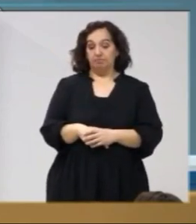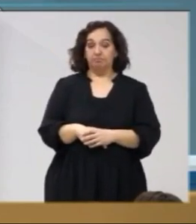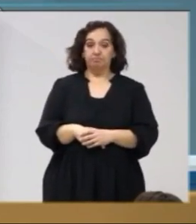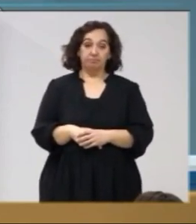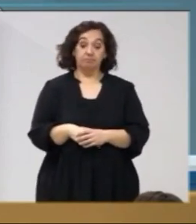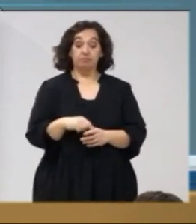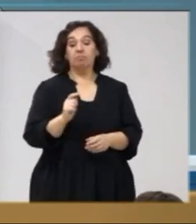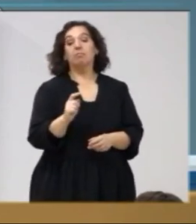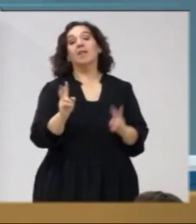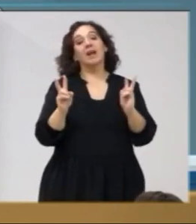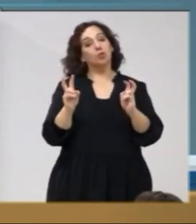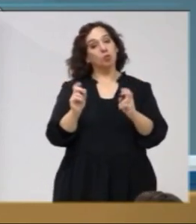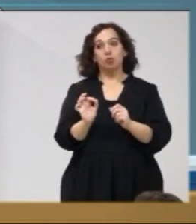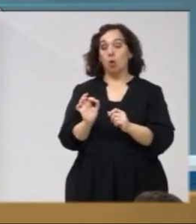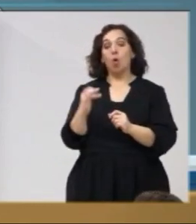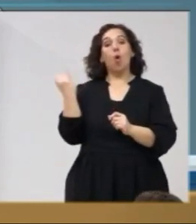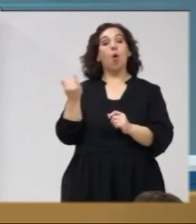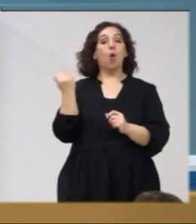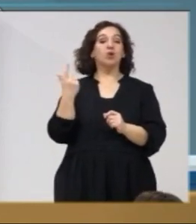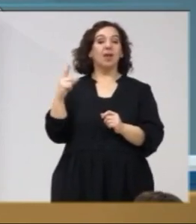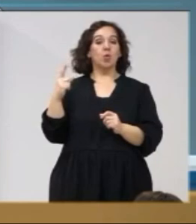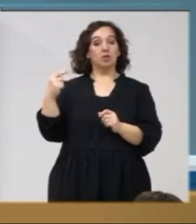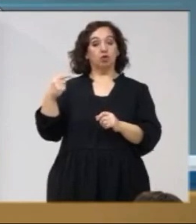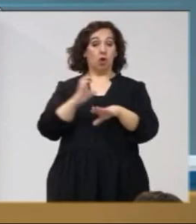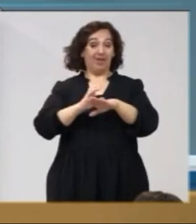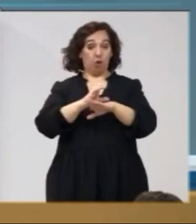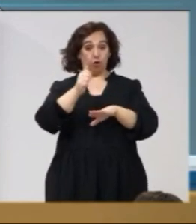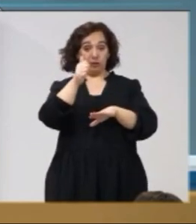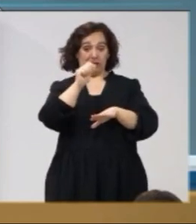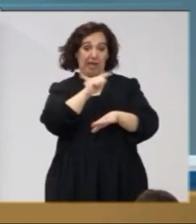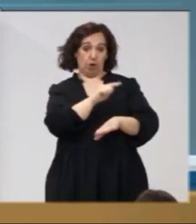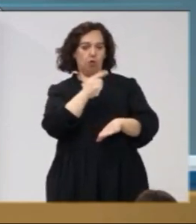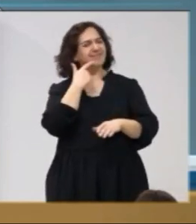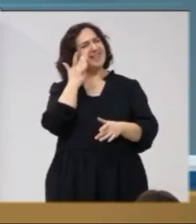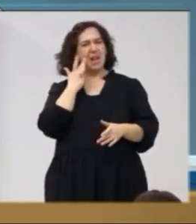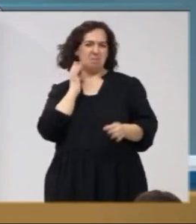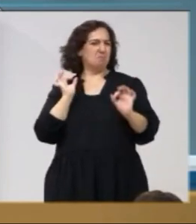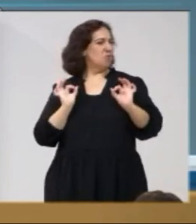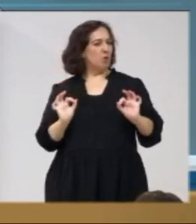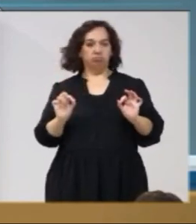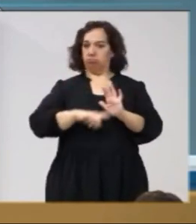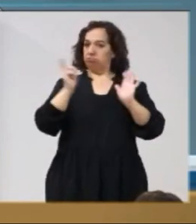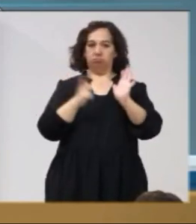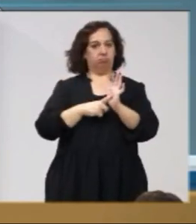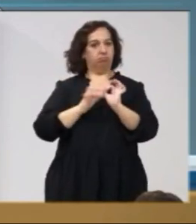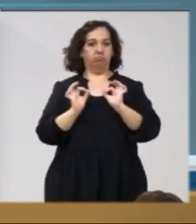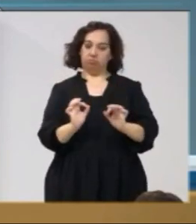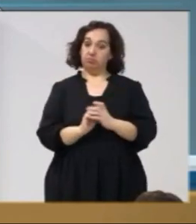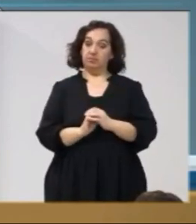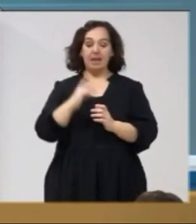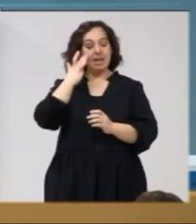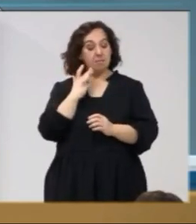En este asunto, José Luis Gochicoa está limpio absolutamente.